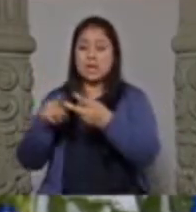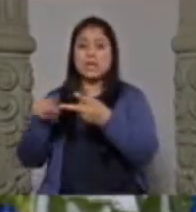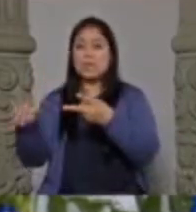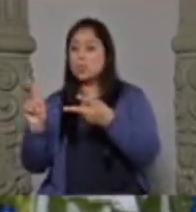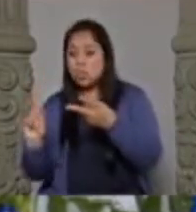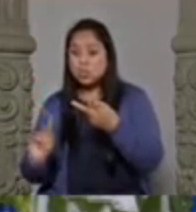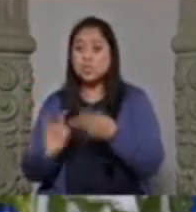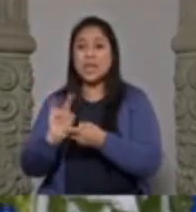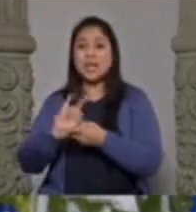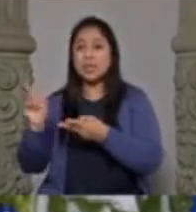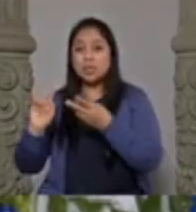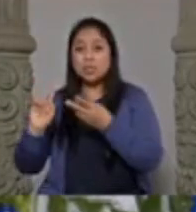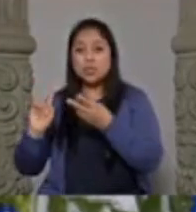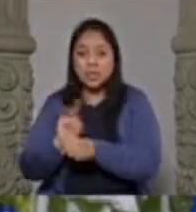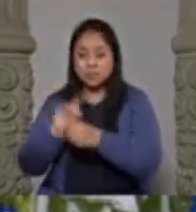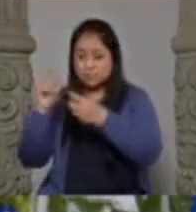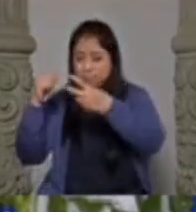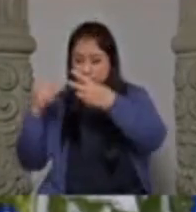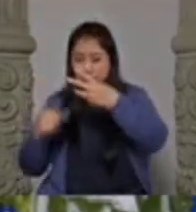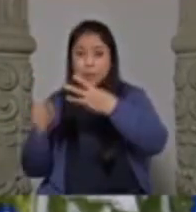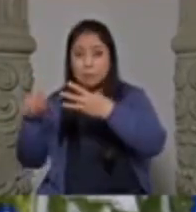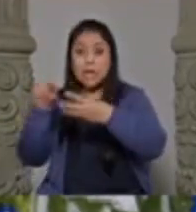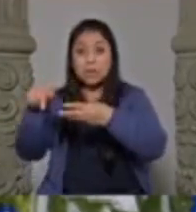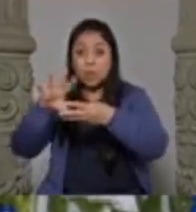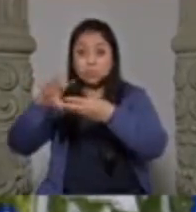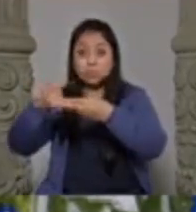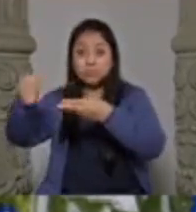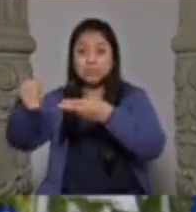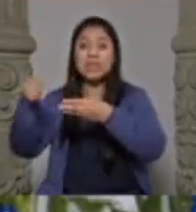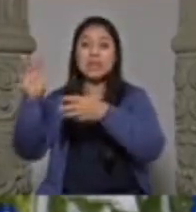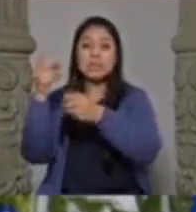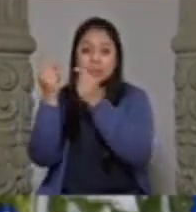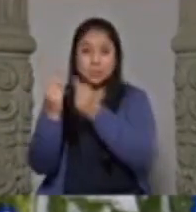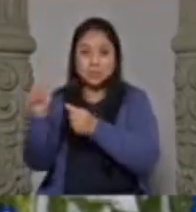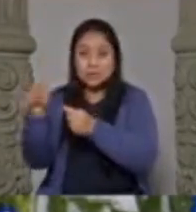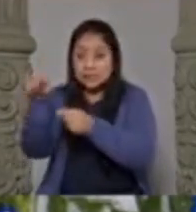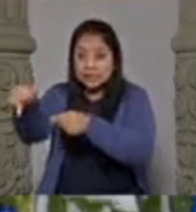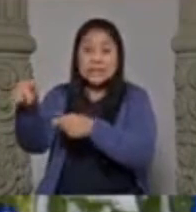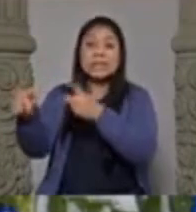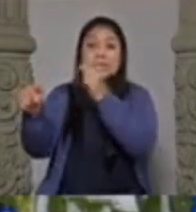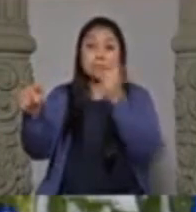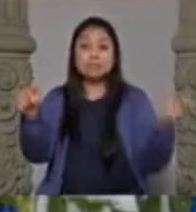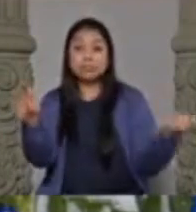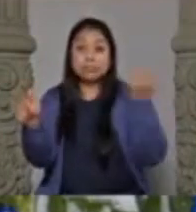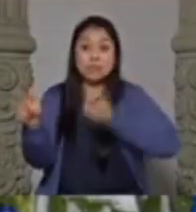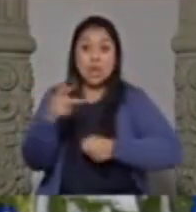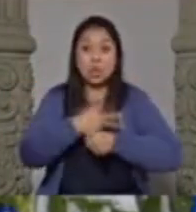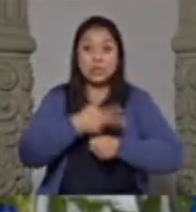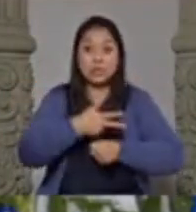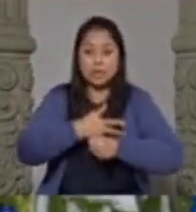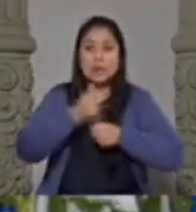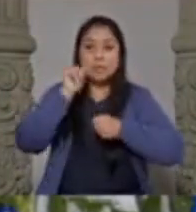a las entidades que se le tiene que pasar el espacio presupuestario para que aquel dinero que nos pagaron a Guatemala